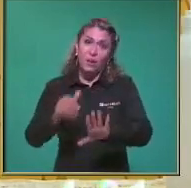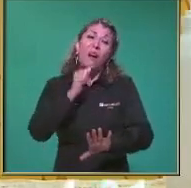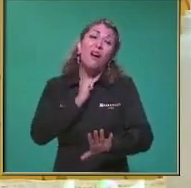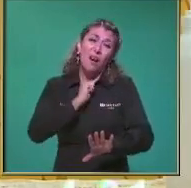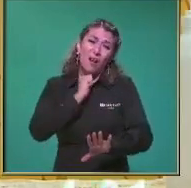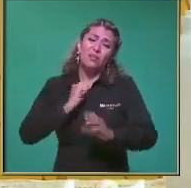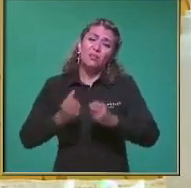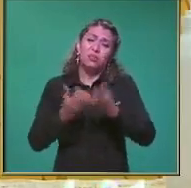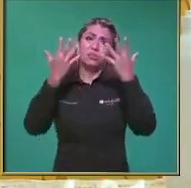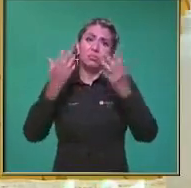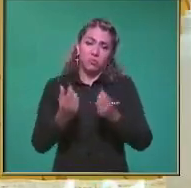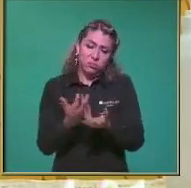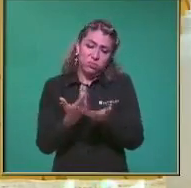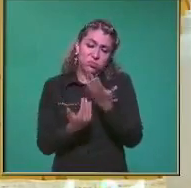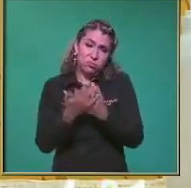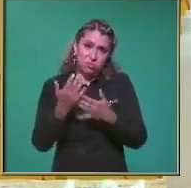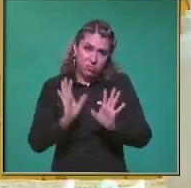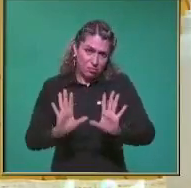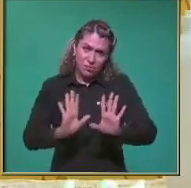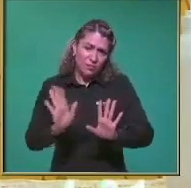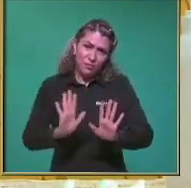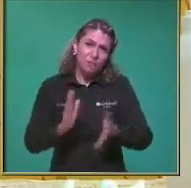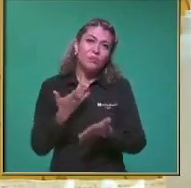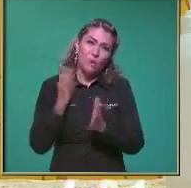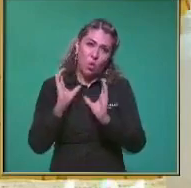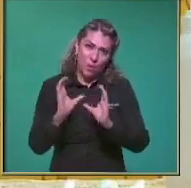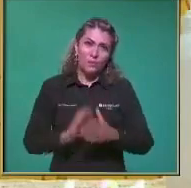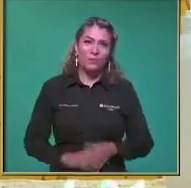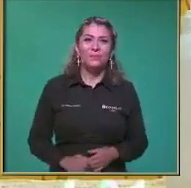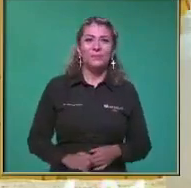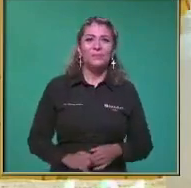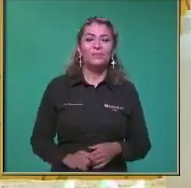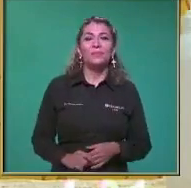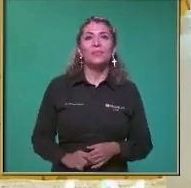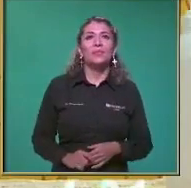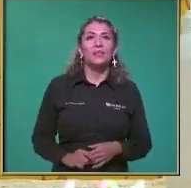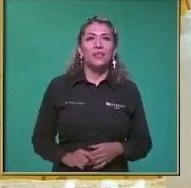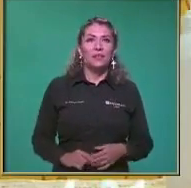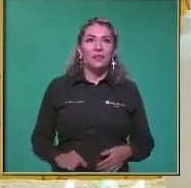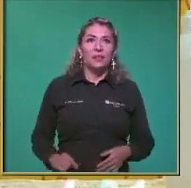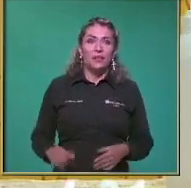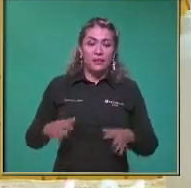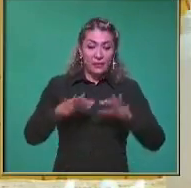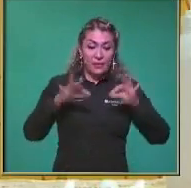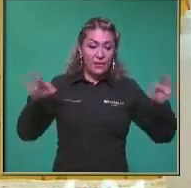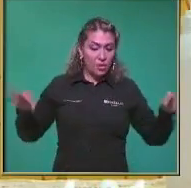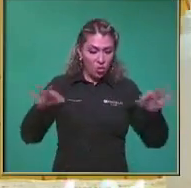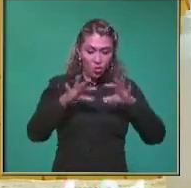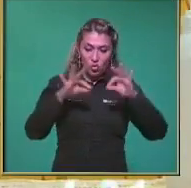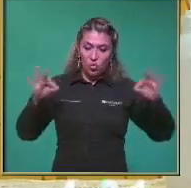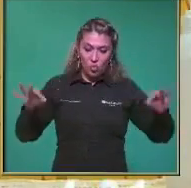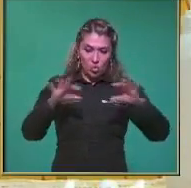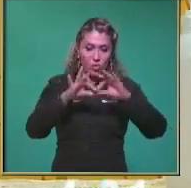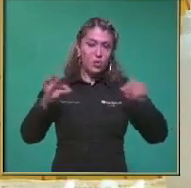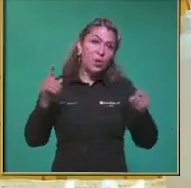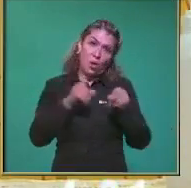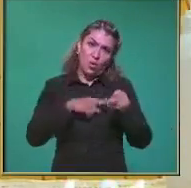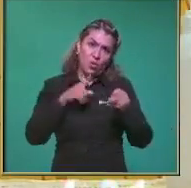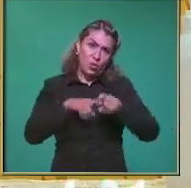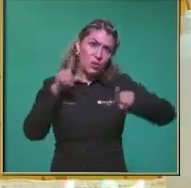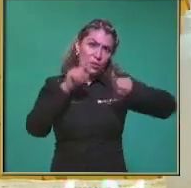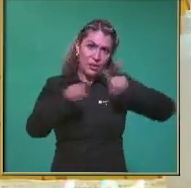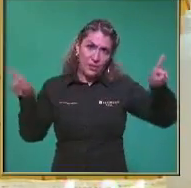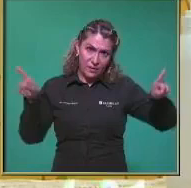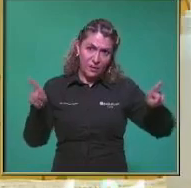problema de incendios o de quemaduras. Bueno, entonces yo aquí tengo listones de varios colores, como les decía ahorita, y